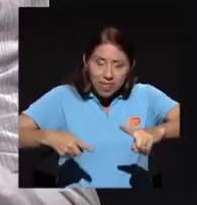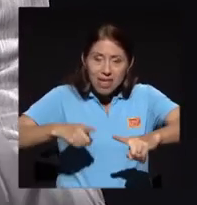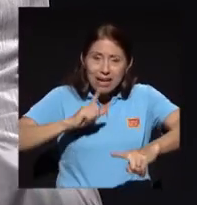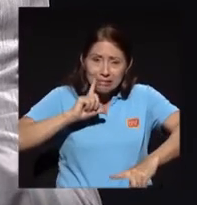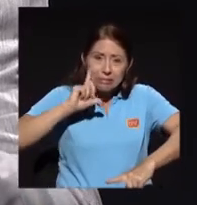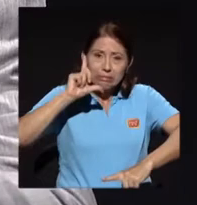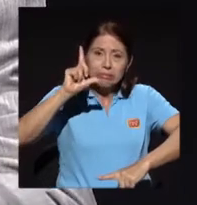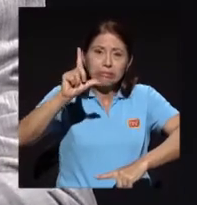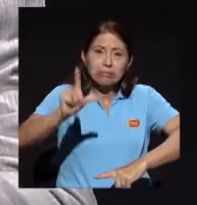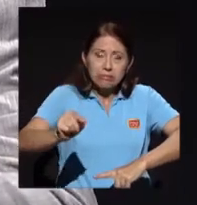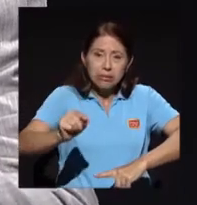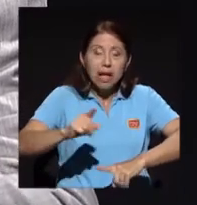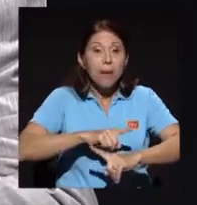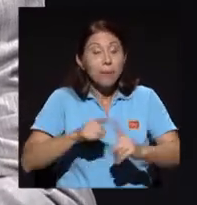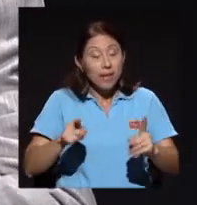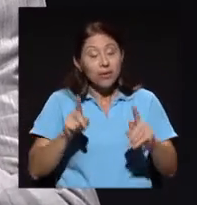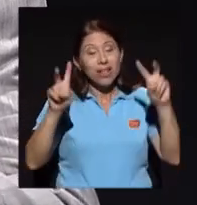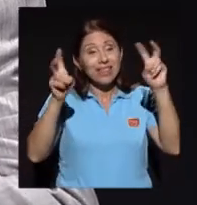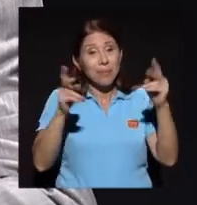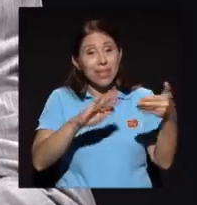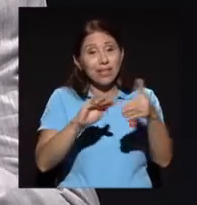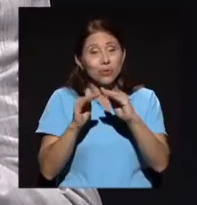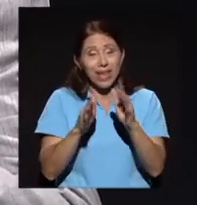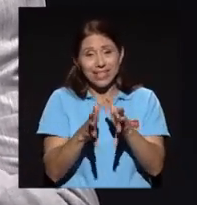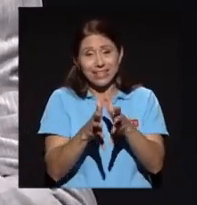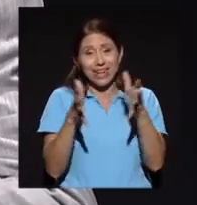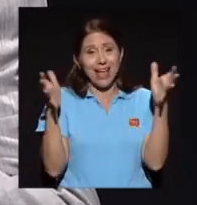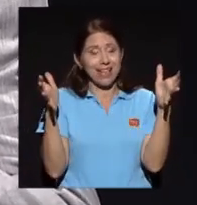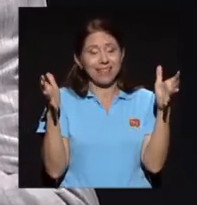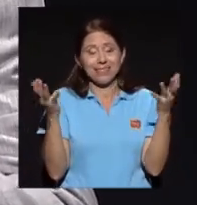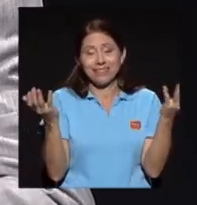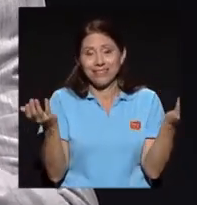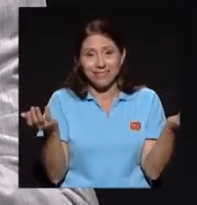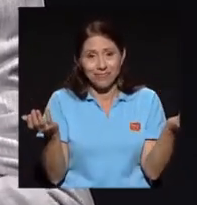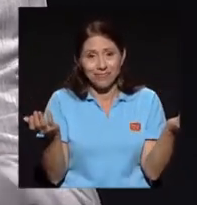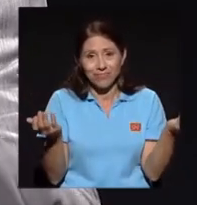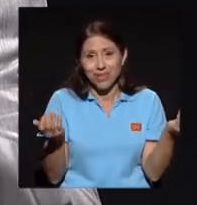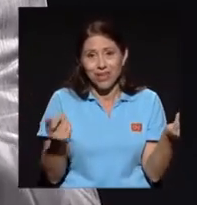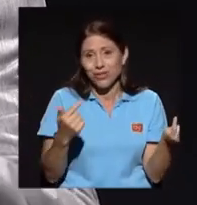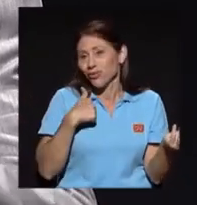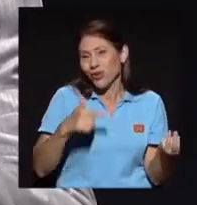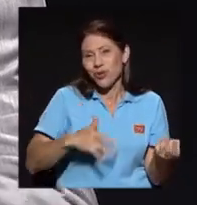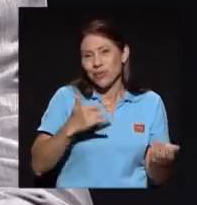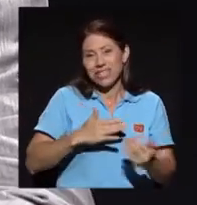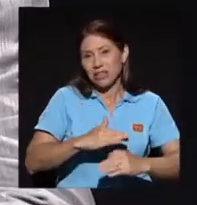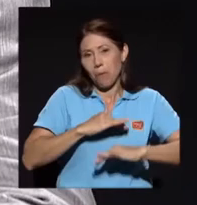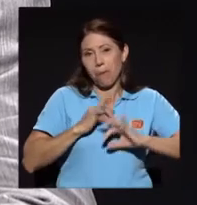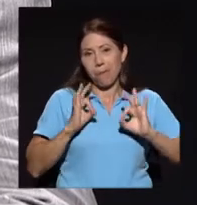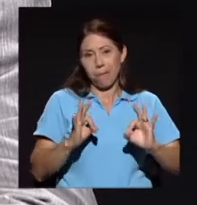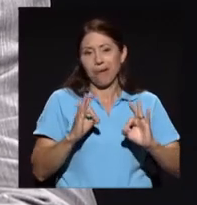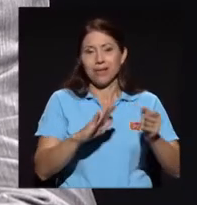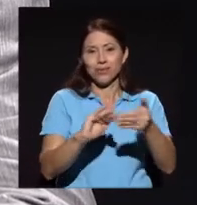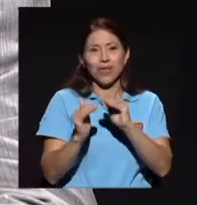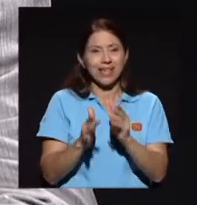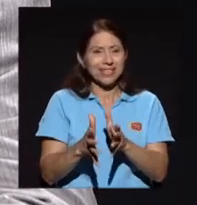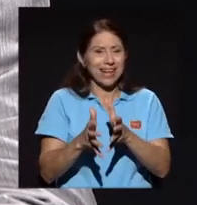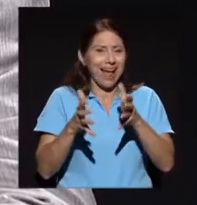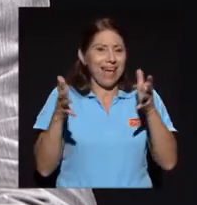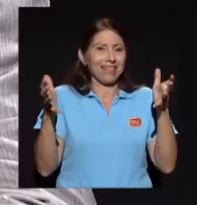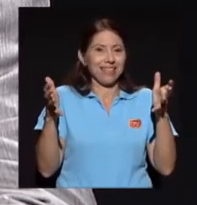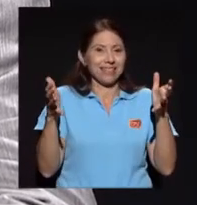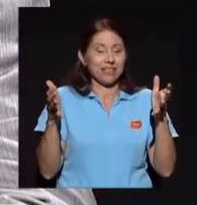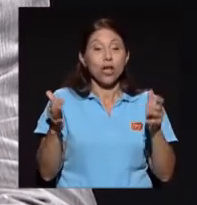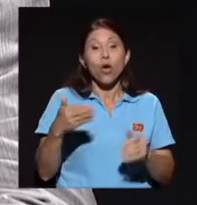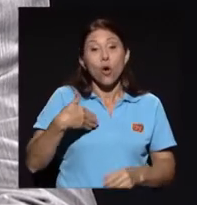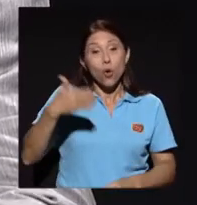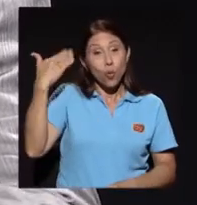de manera que el tema de las ciudades nunca fue como muy... Yo no me siento muy confortable en ciudades grandes, ¿verdad? Cuando me tocó llegar